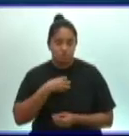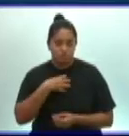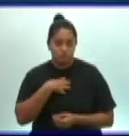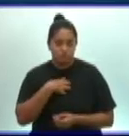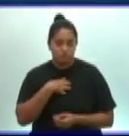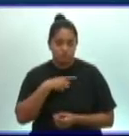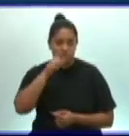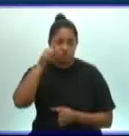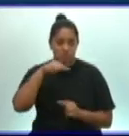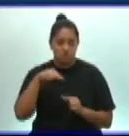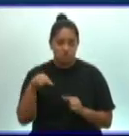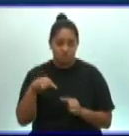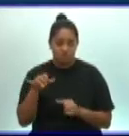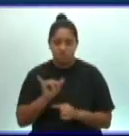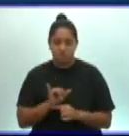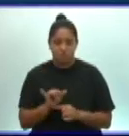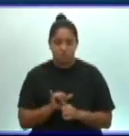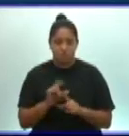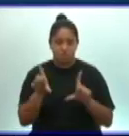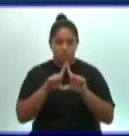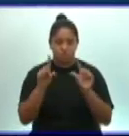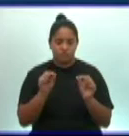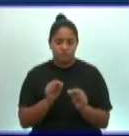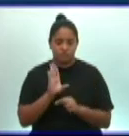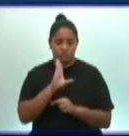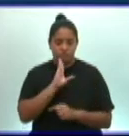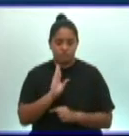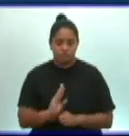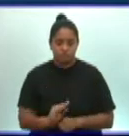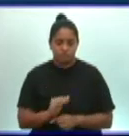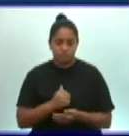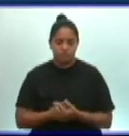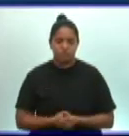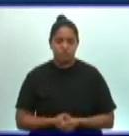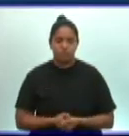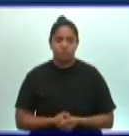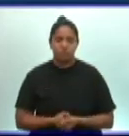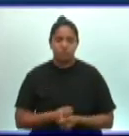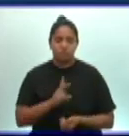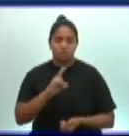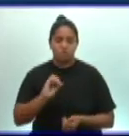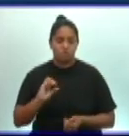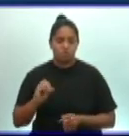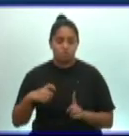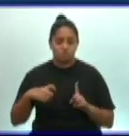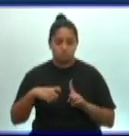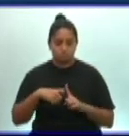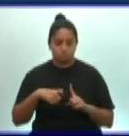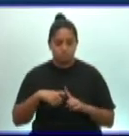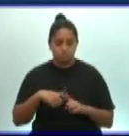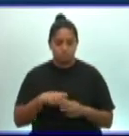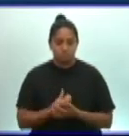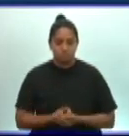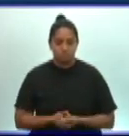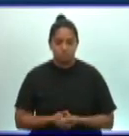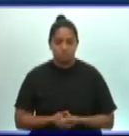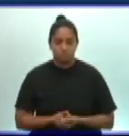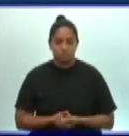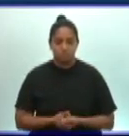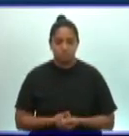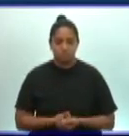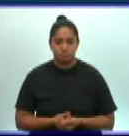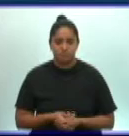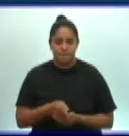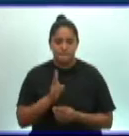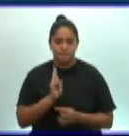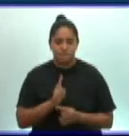mismo texto, como la temperatura en el estado físico 3 de 200 Kelvin, podríamos utilizar la ecuación de estado de los gases ideales, presión por